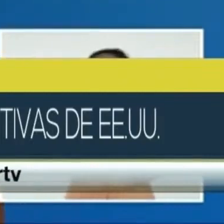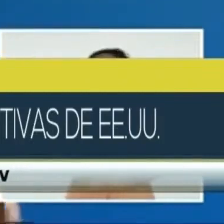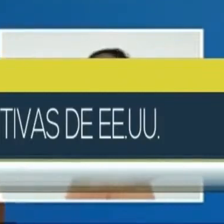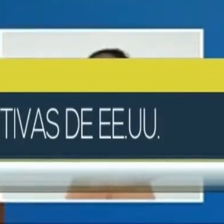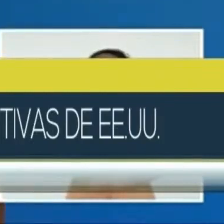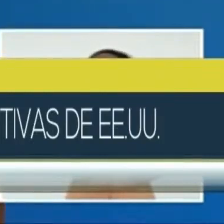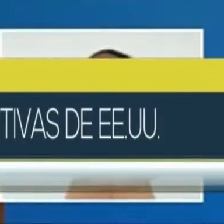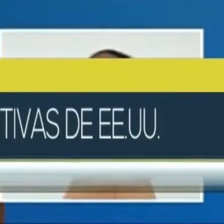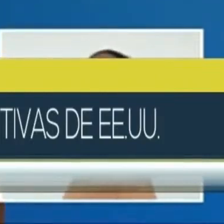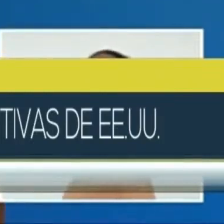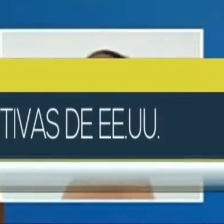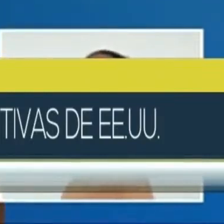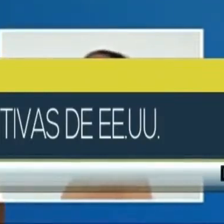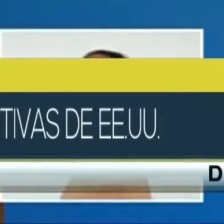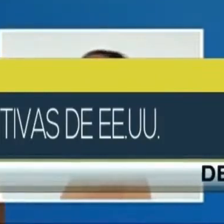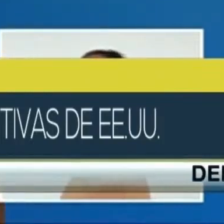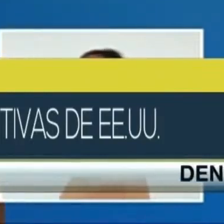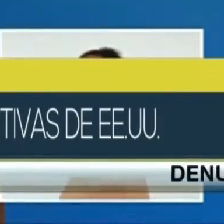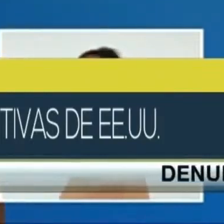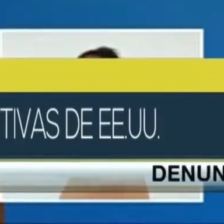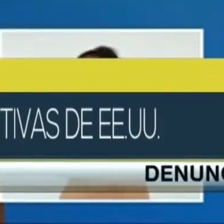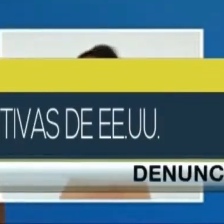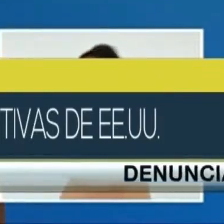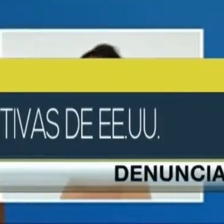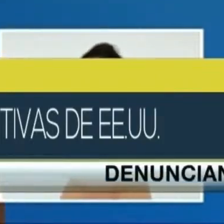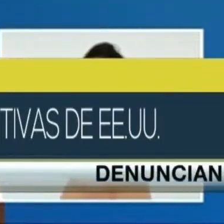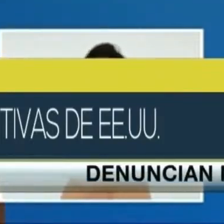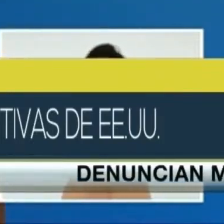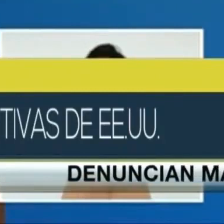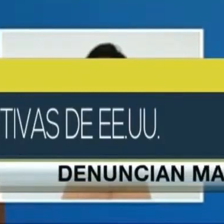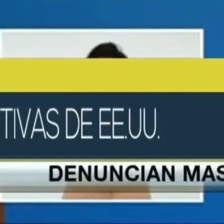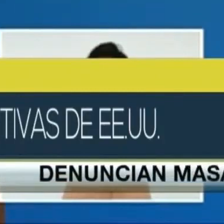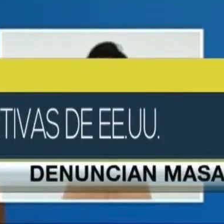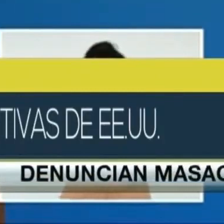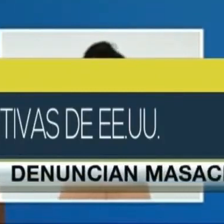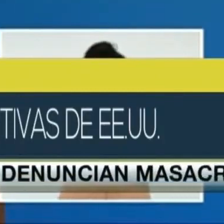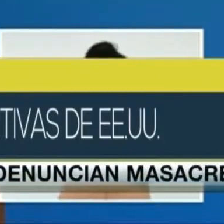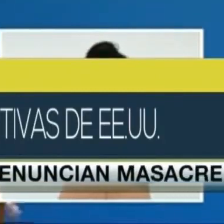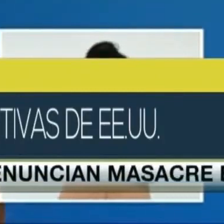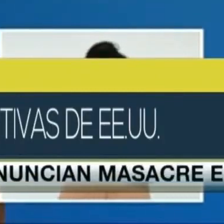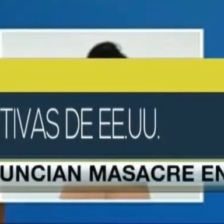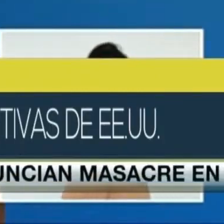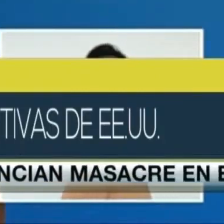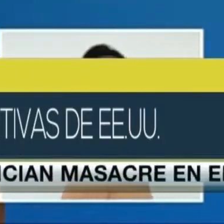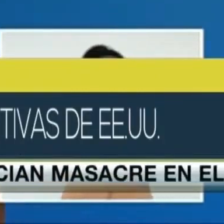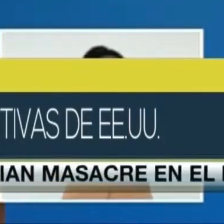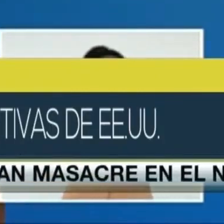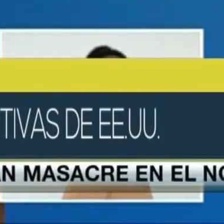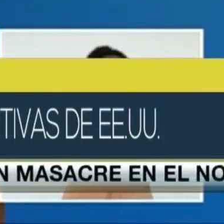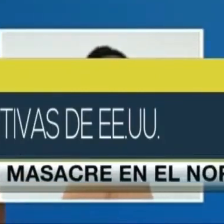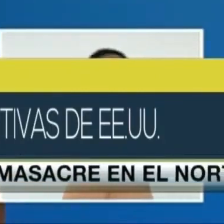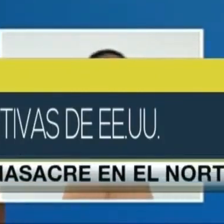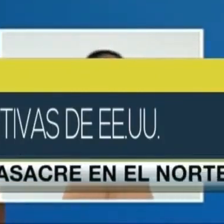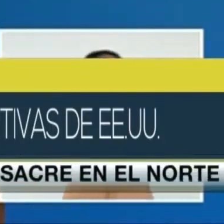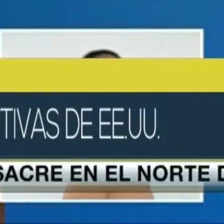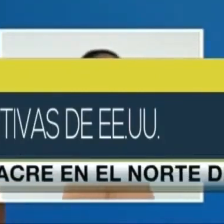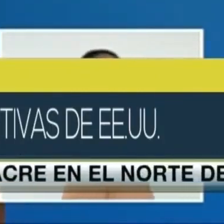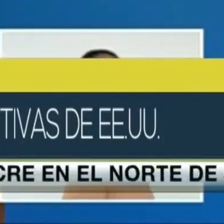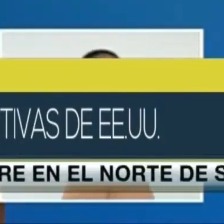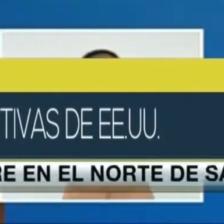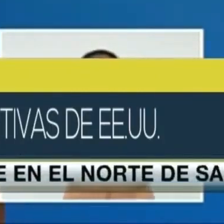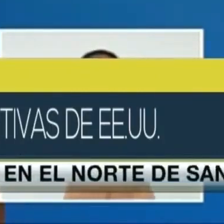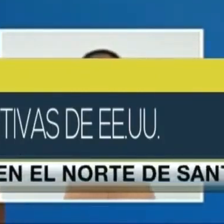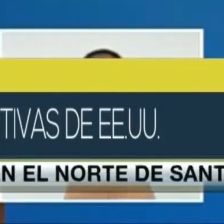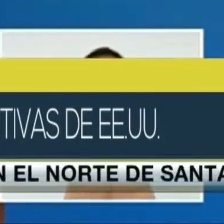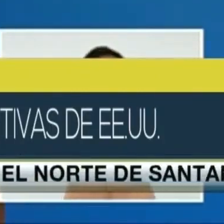pretexto para hacer algo que debería haber hecho hace mucho tiempo, que es restablecer los servicios